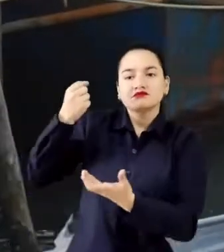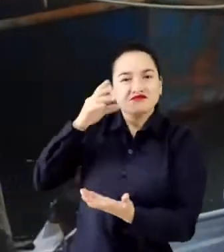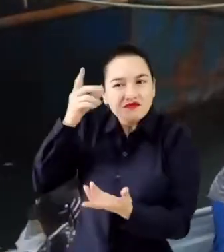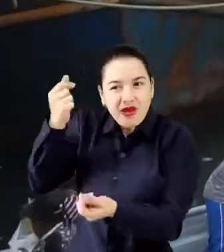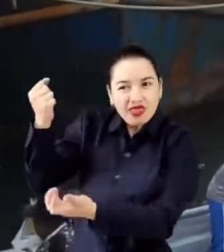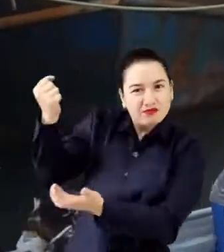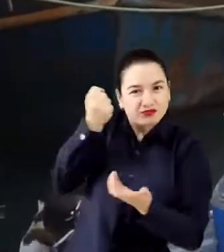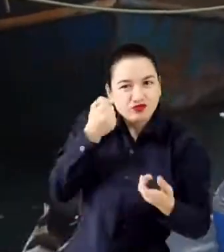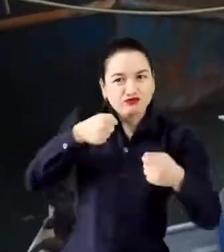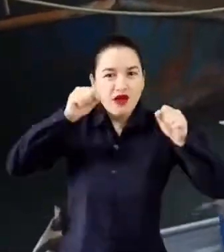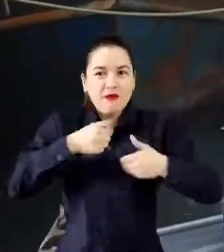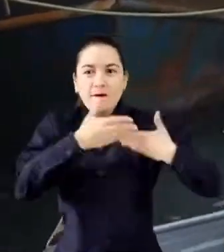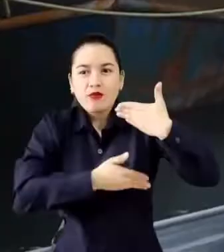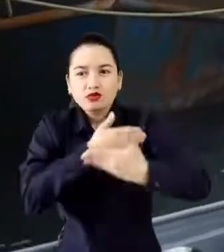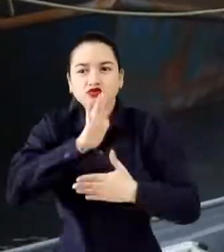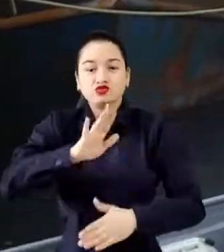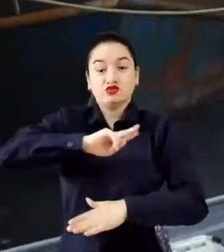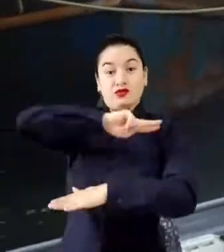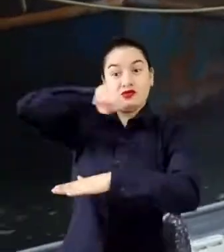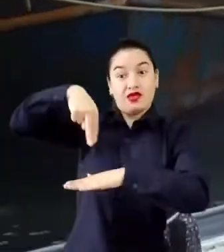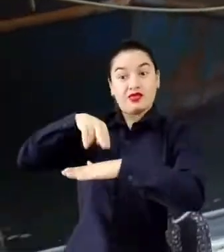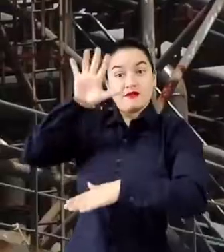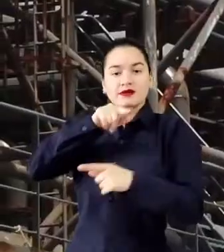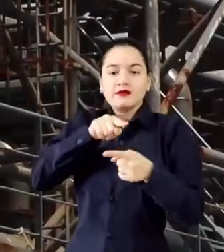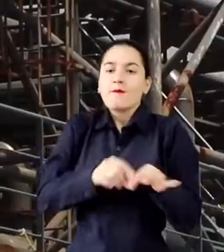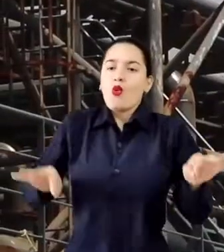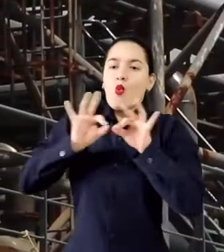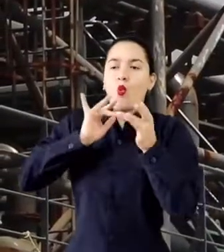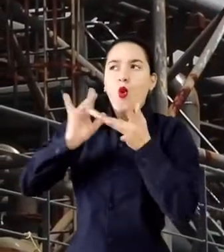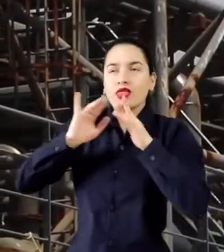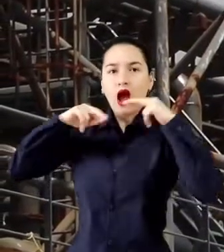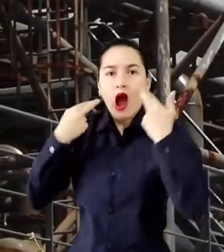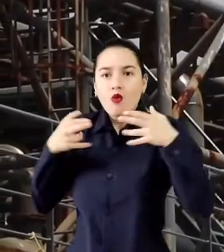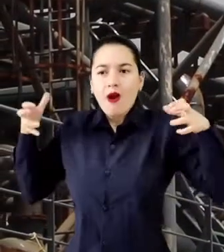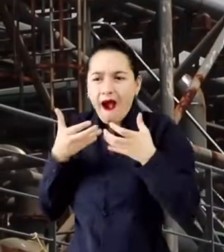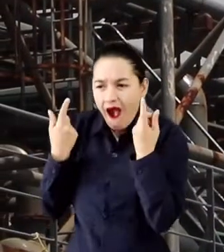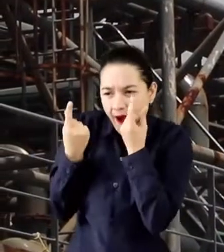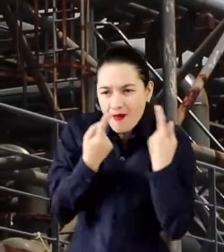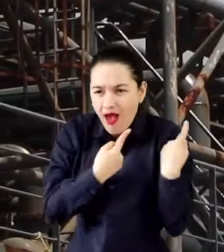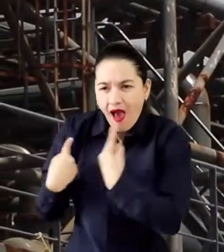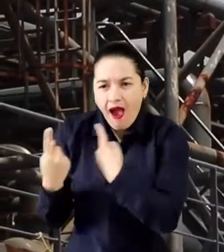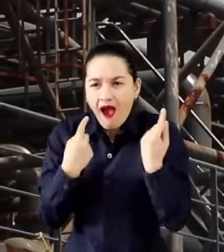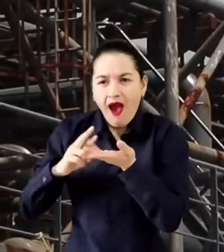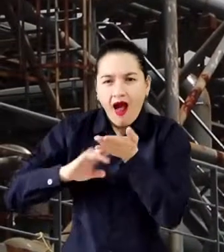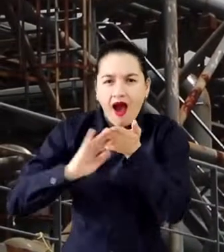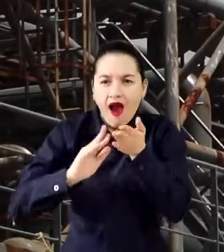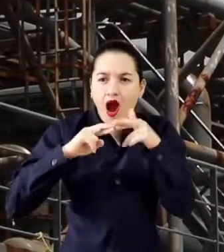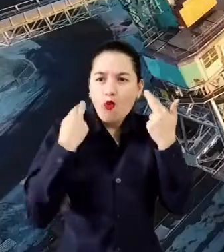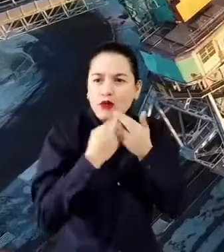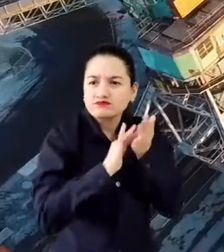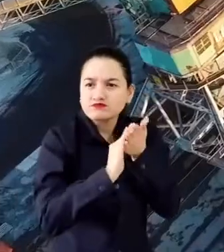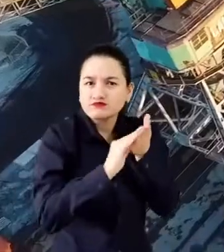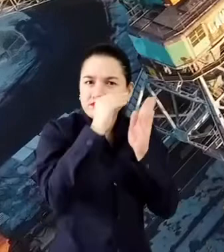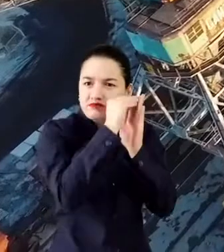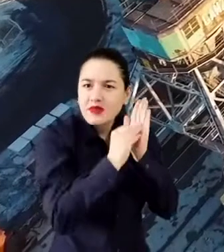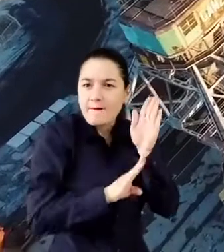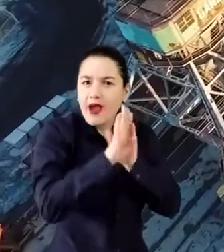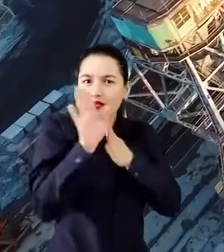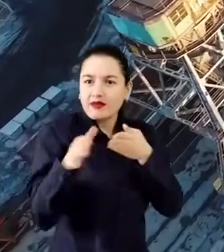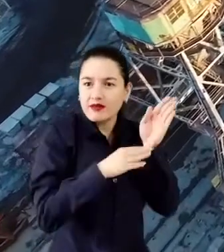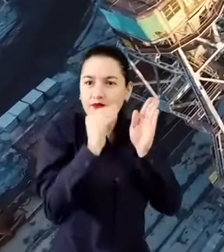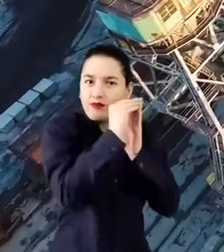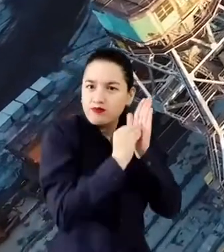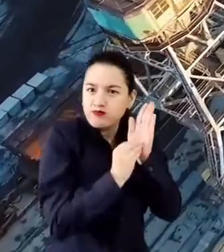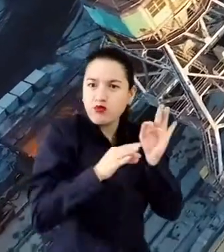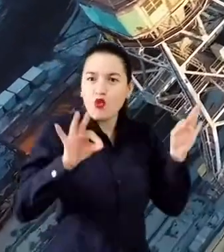firma ecuatoriana que está haciendo un tema de un contrabando técnico. Se lleva el atún de Tumaco cuando la obligación